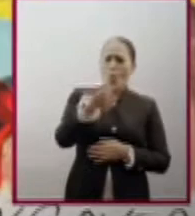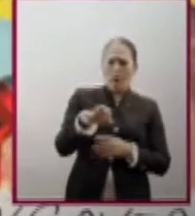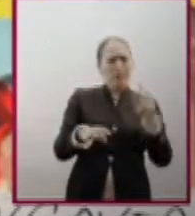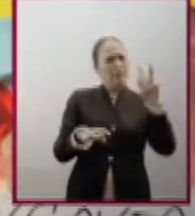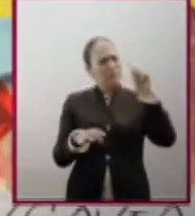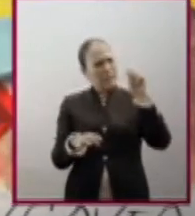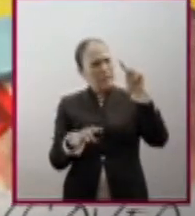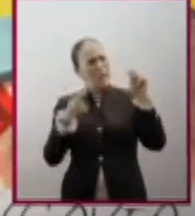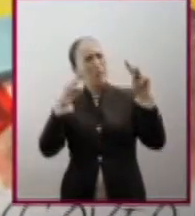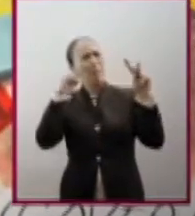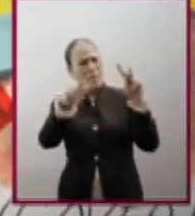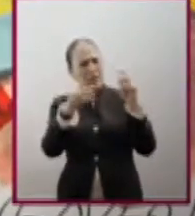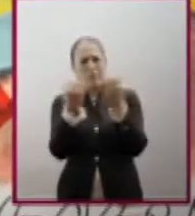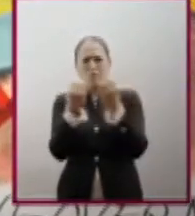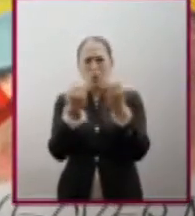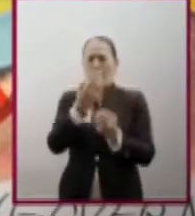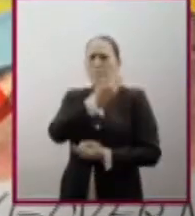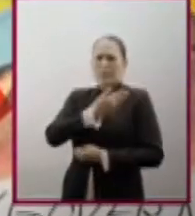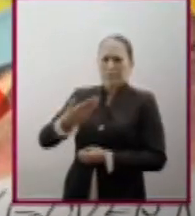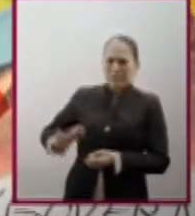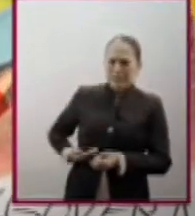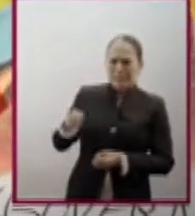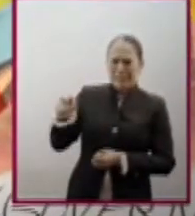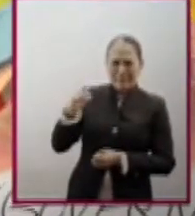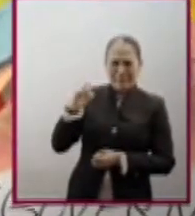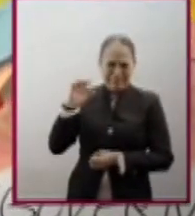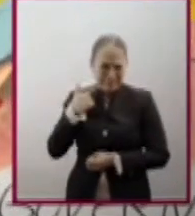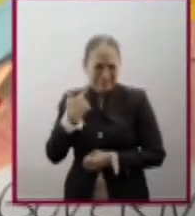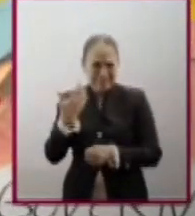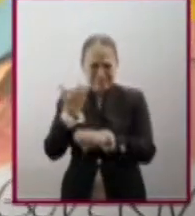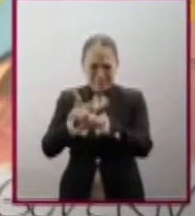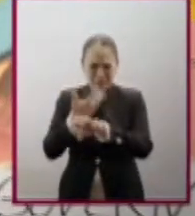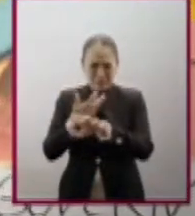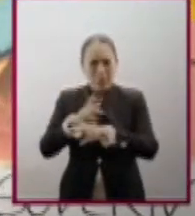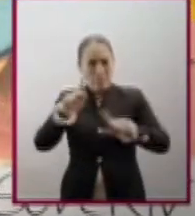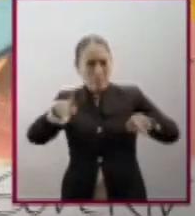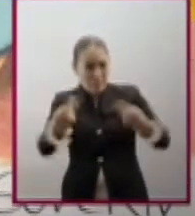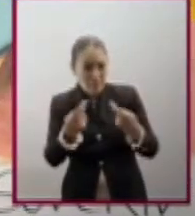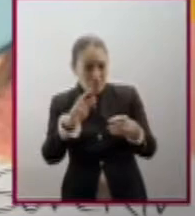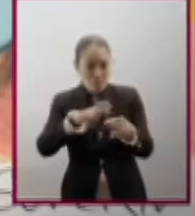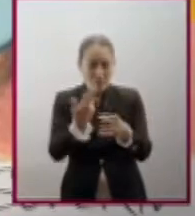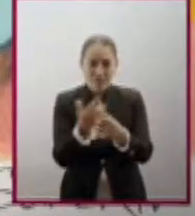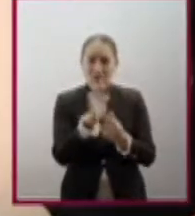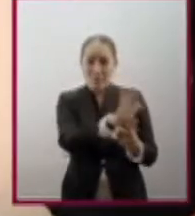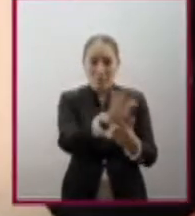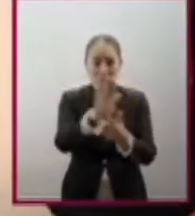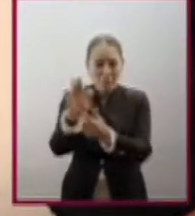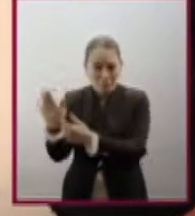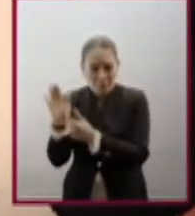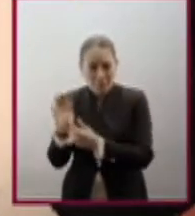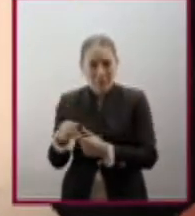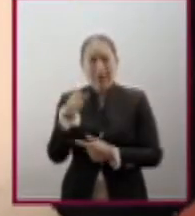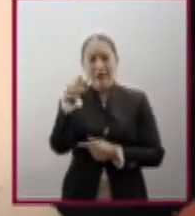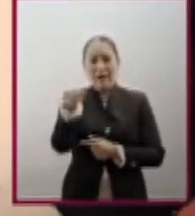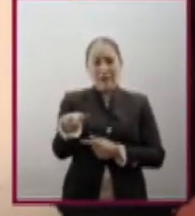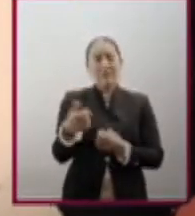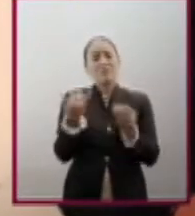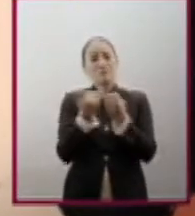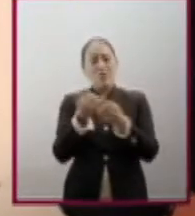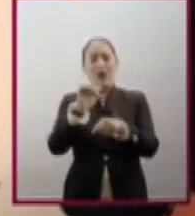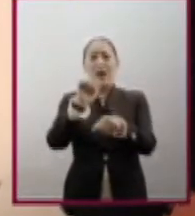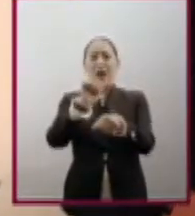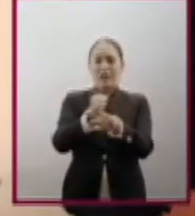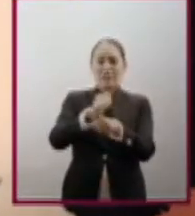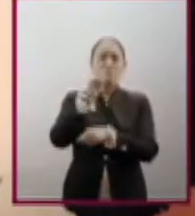la televisión y al presidente de los Estados Unidos bebiendo el famoso refresco. La conocida actriz